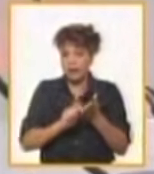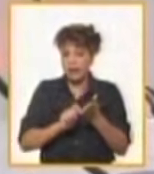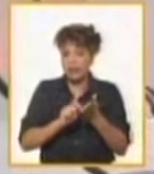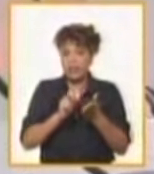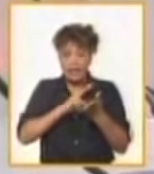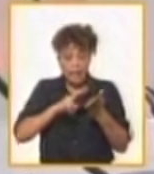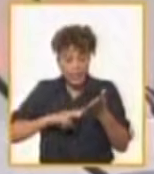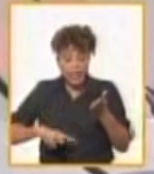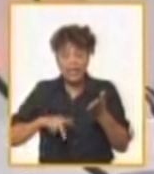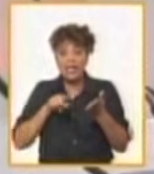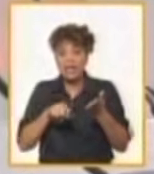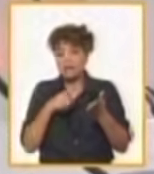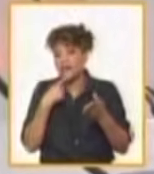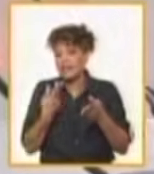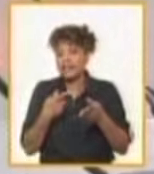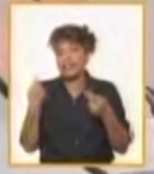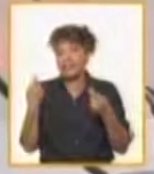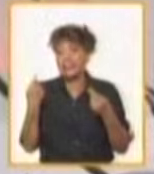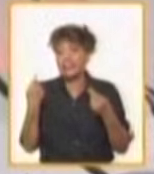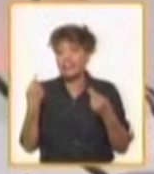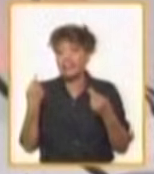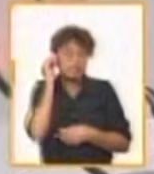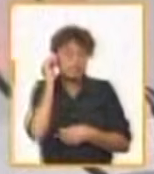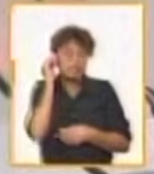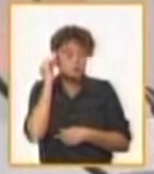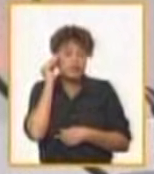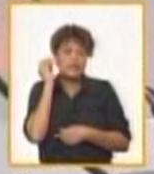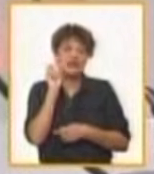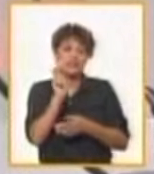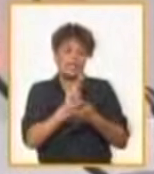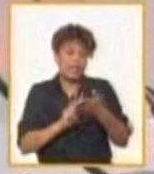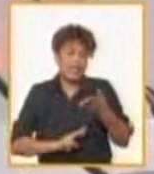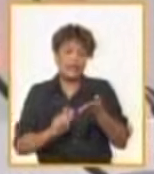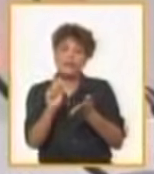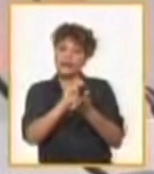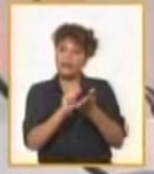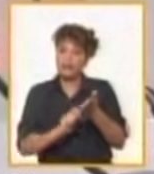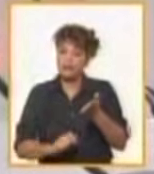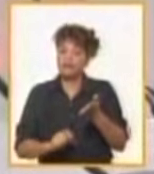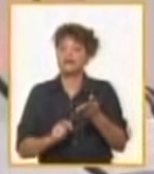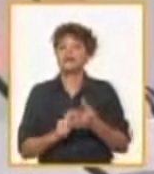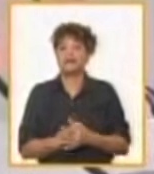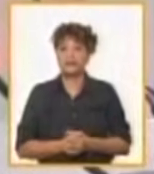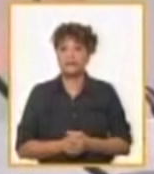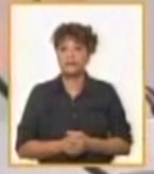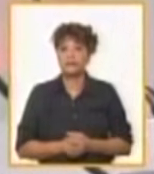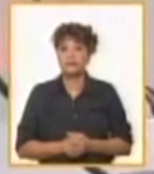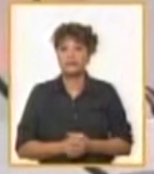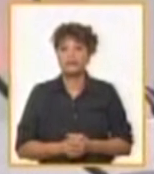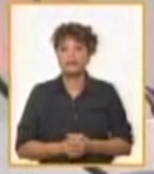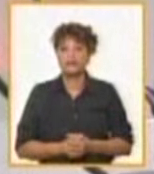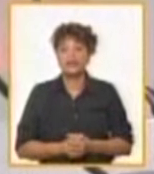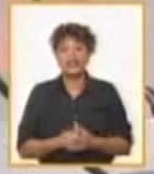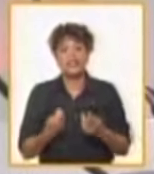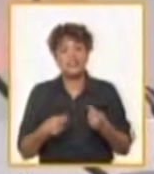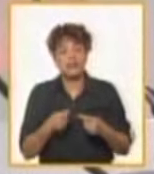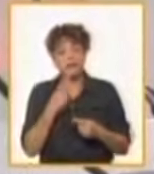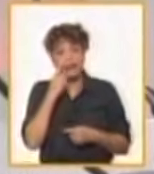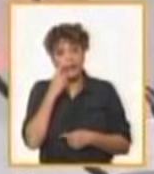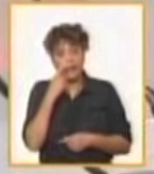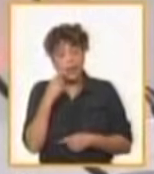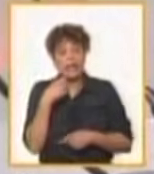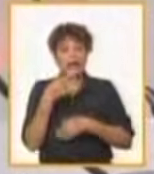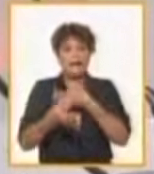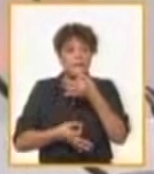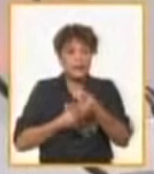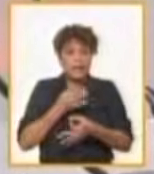las personas el derecho a leer y escribir, y había que darle entonces a ese nuevo público lector, a ese nuevo público que quería consumir esa cultura, había que darle